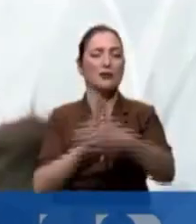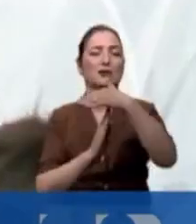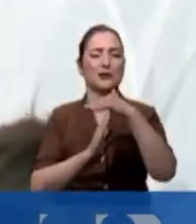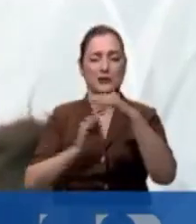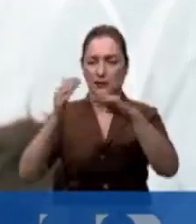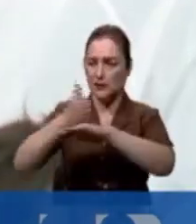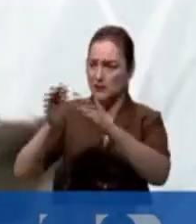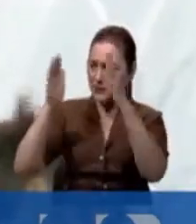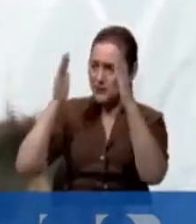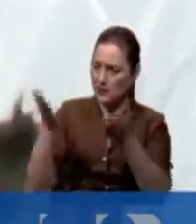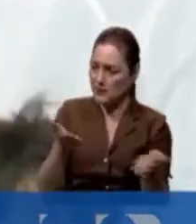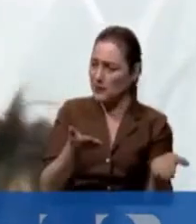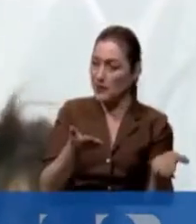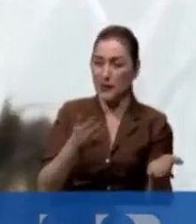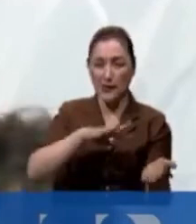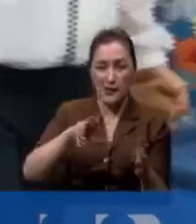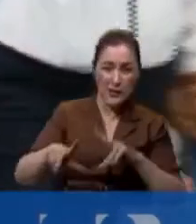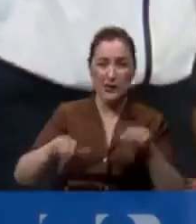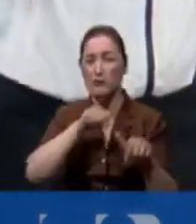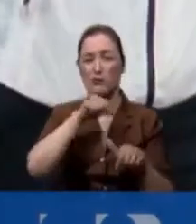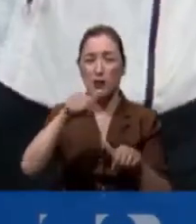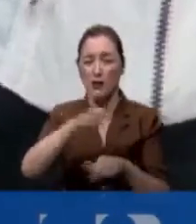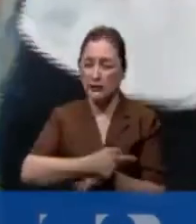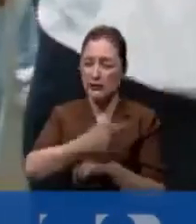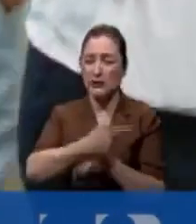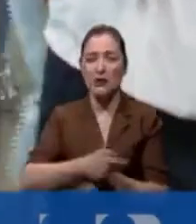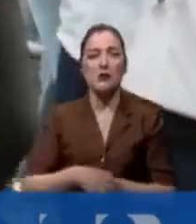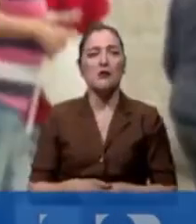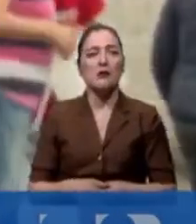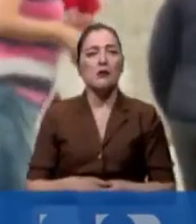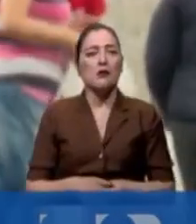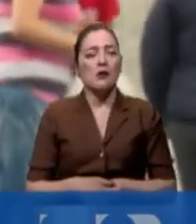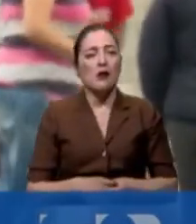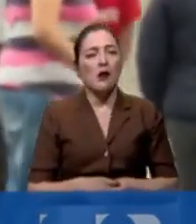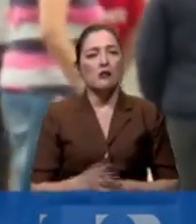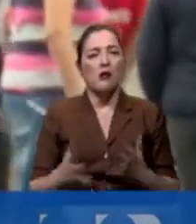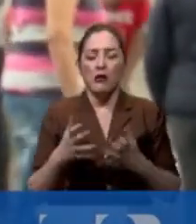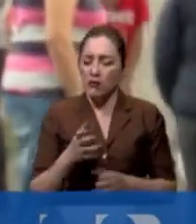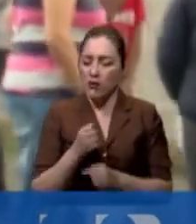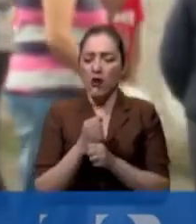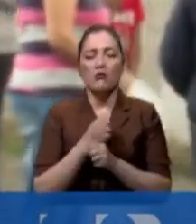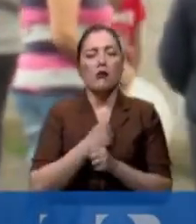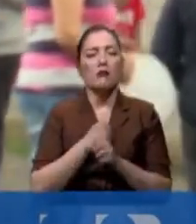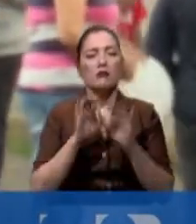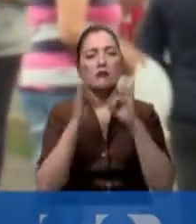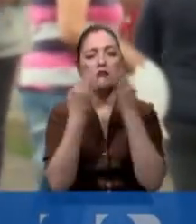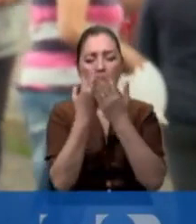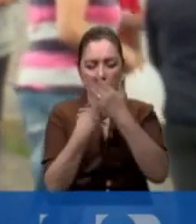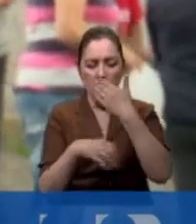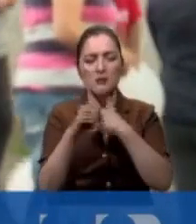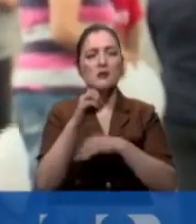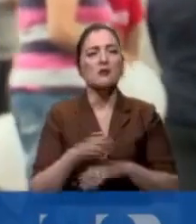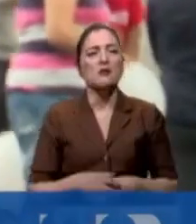de las autoridades, explican, pues aquí los robos y hechos delictivos ya no serían una novedad. Queremos seguridad para nuestras familias, nuestros